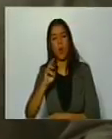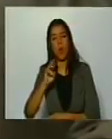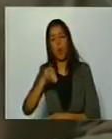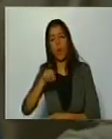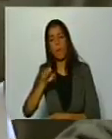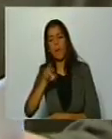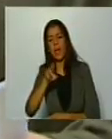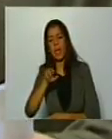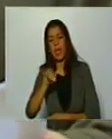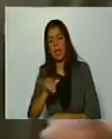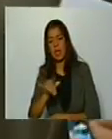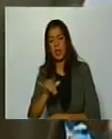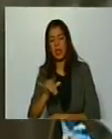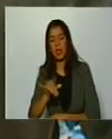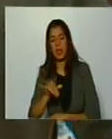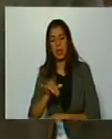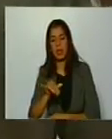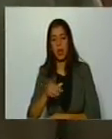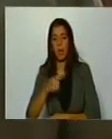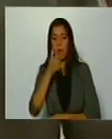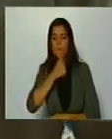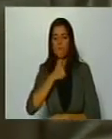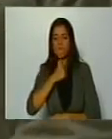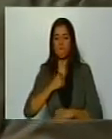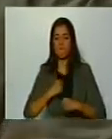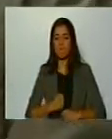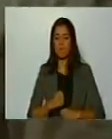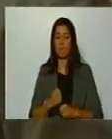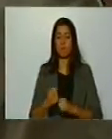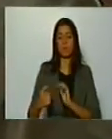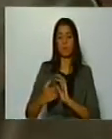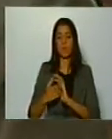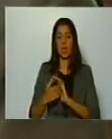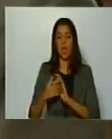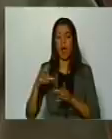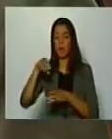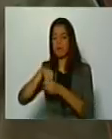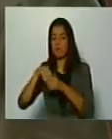los Montgomery de la resistencia. Ahí están en la Embajada de Chile.